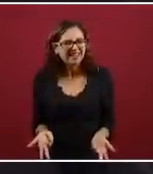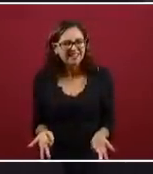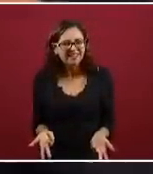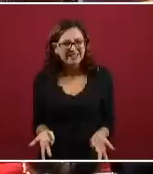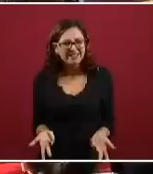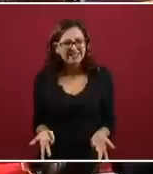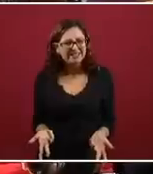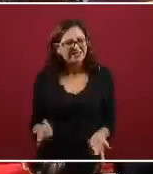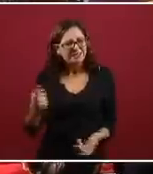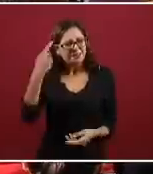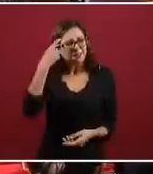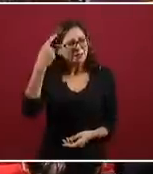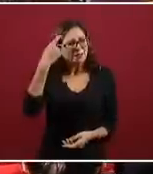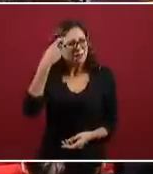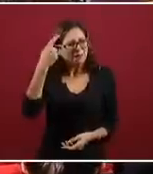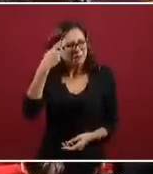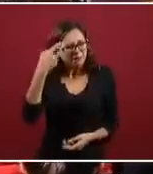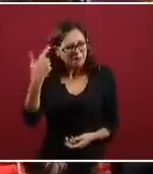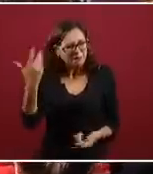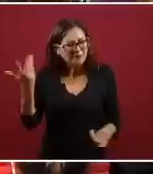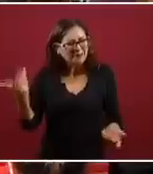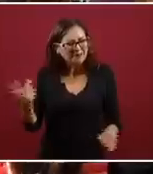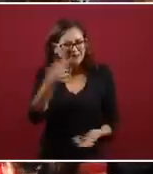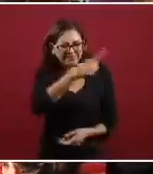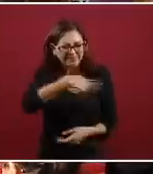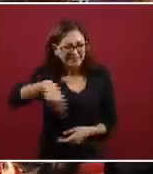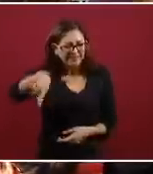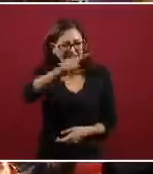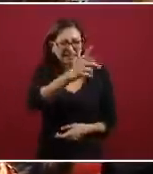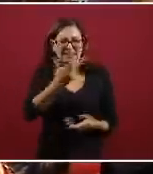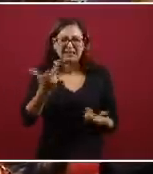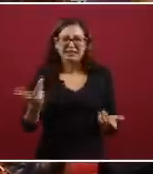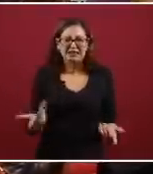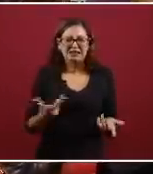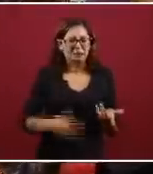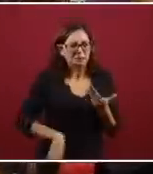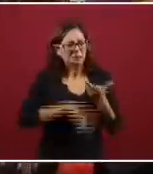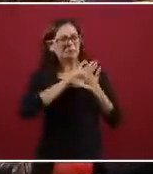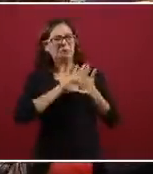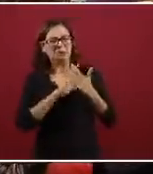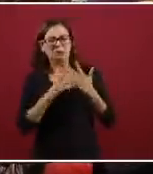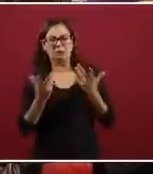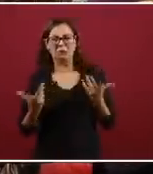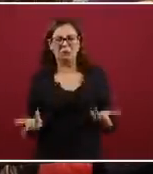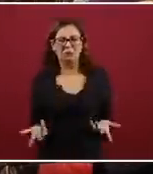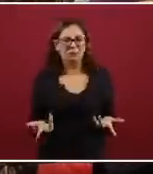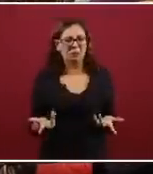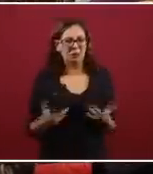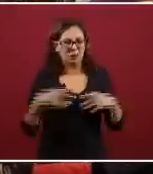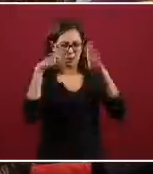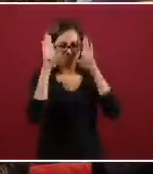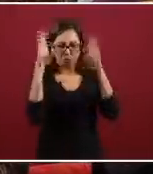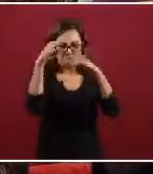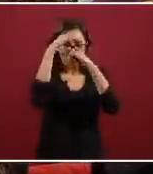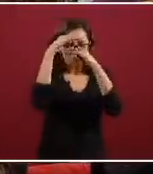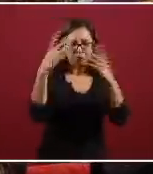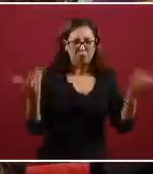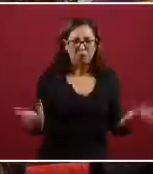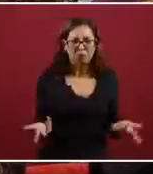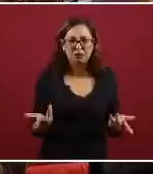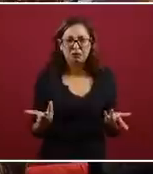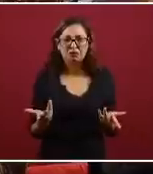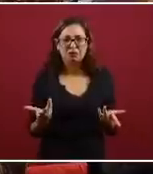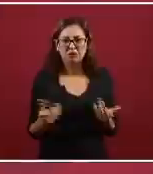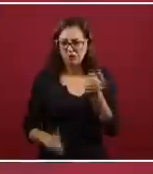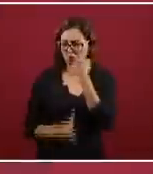Imagínense la mentalidad de estos reaccionarios, de estos conservadores, queriendo resolver el